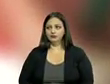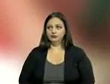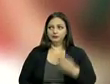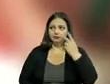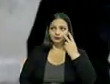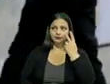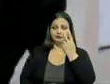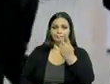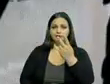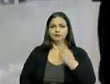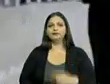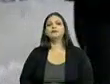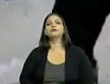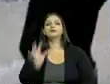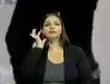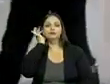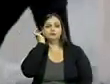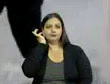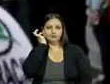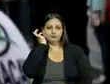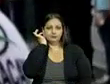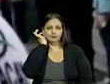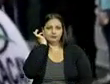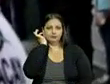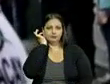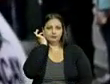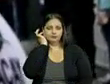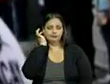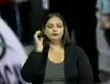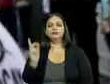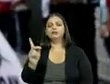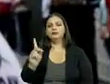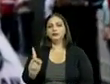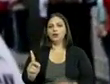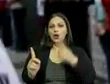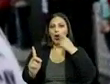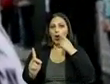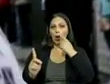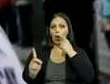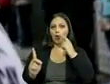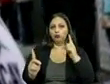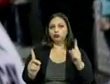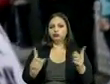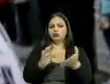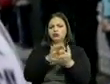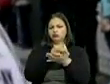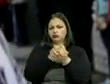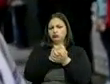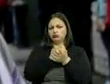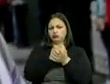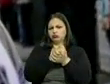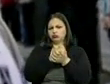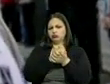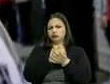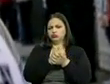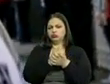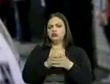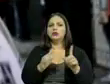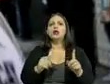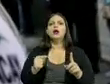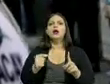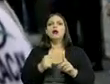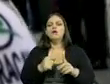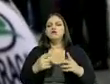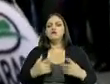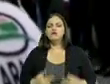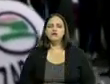varias heridas de arma blanca por parte de su esposo. Inmediatamente las motocicletas avanzaron, intervinieron porque